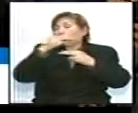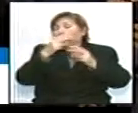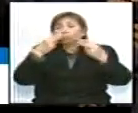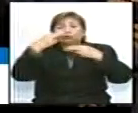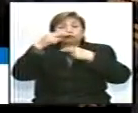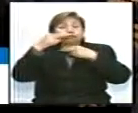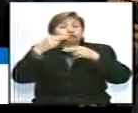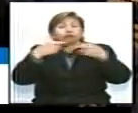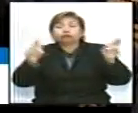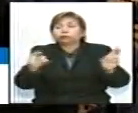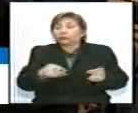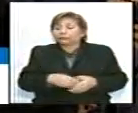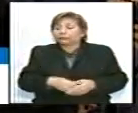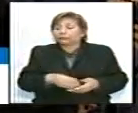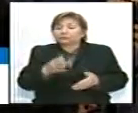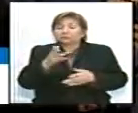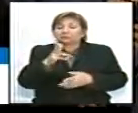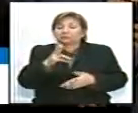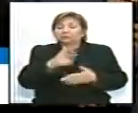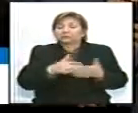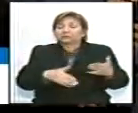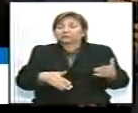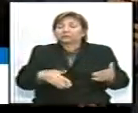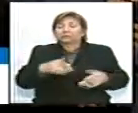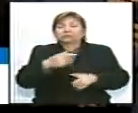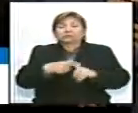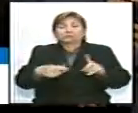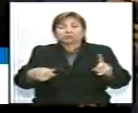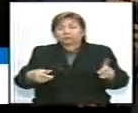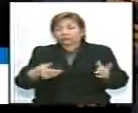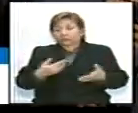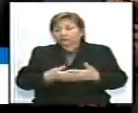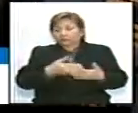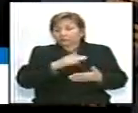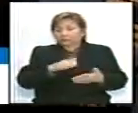desfiles, y luego la tercera parte, y después la mitad, y después casi